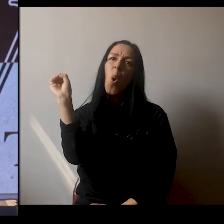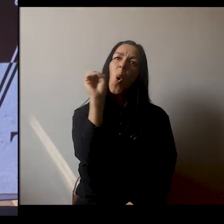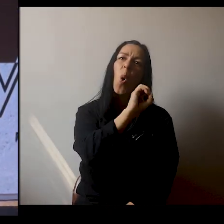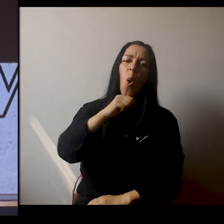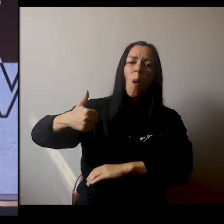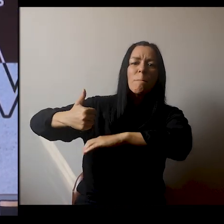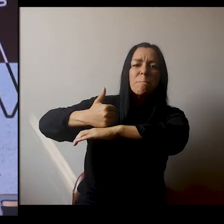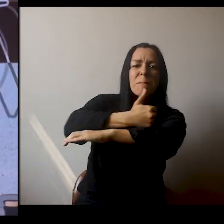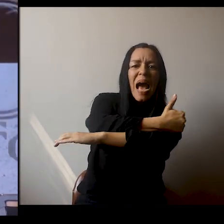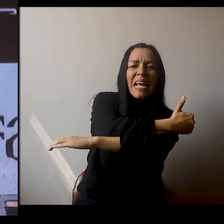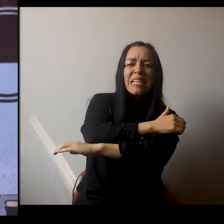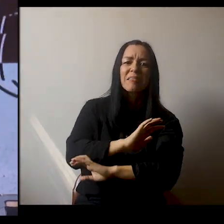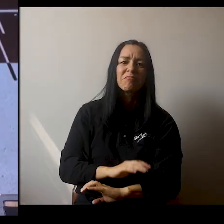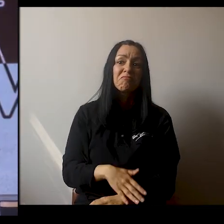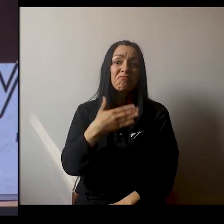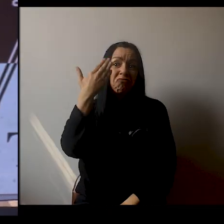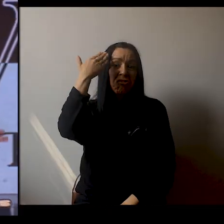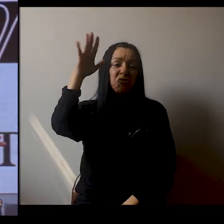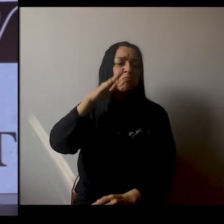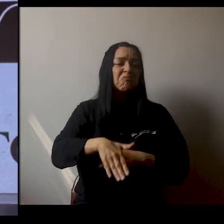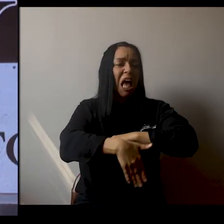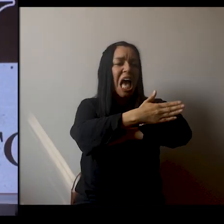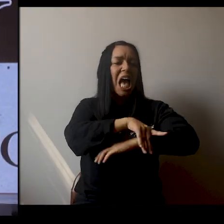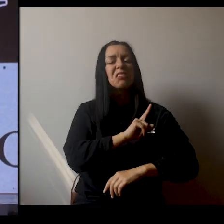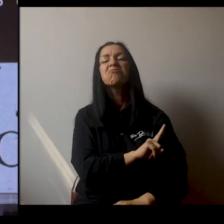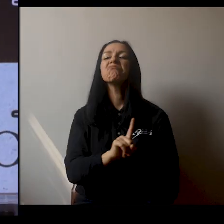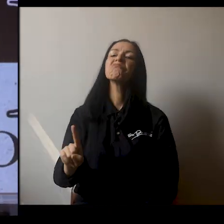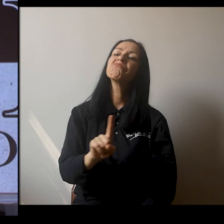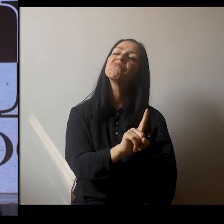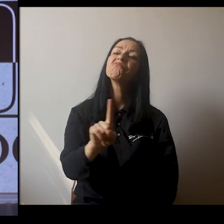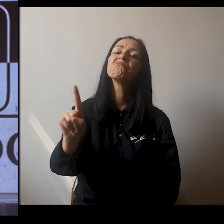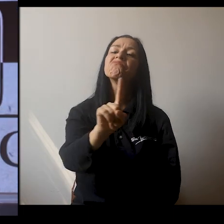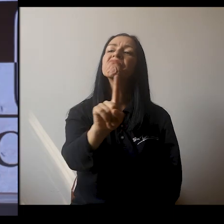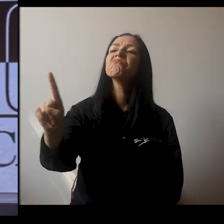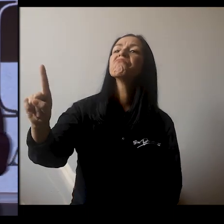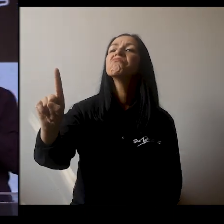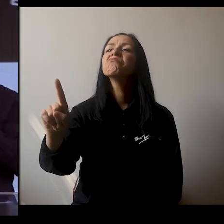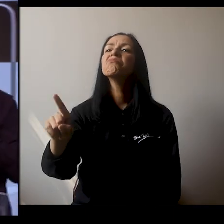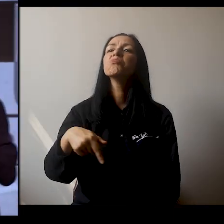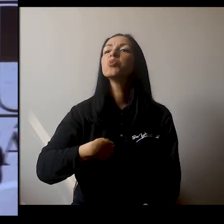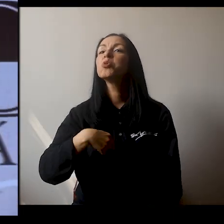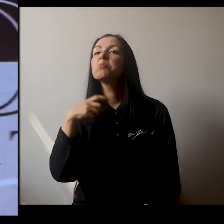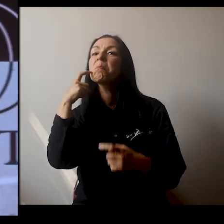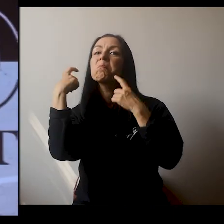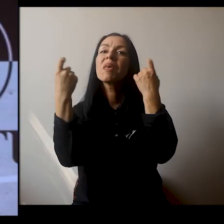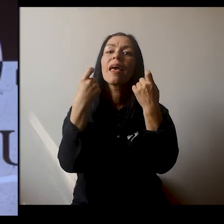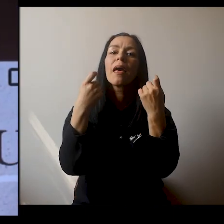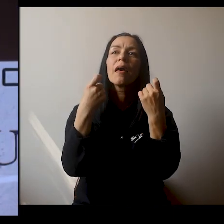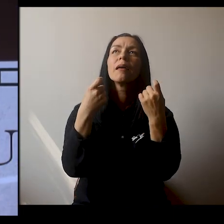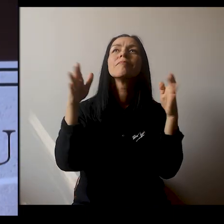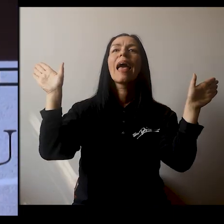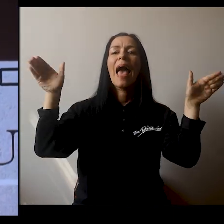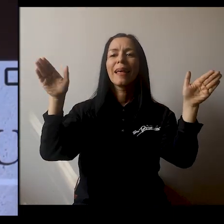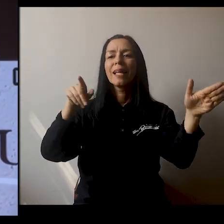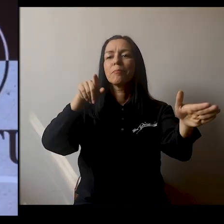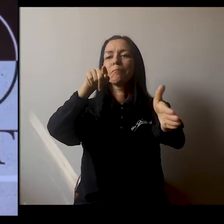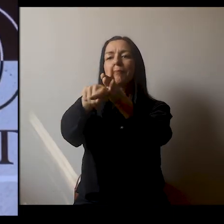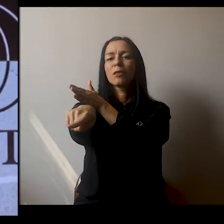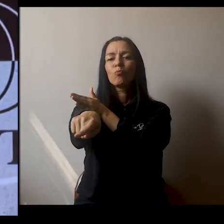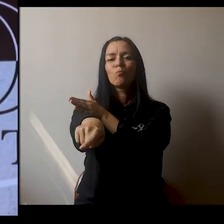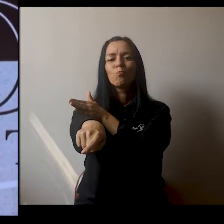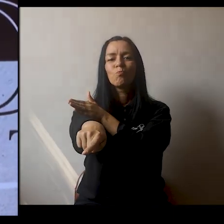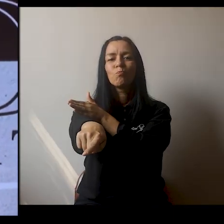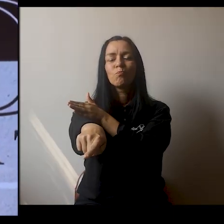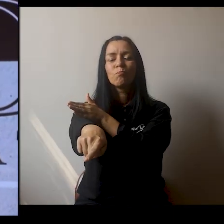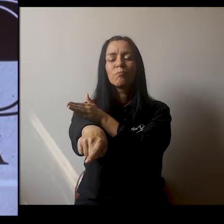Babilonia o en el bar de Egipto, quién sabe, haciendo qué cositas por allá, se